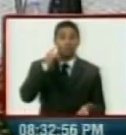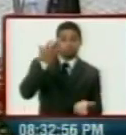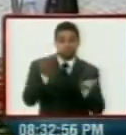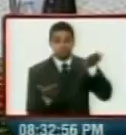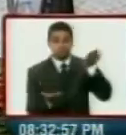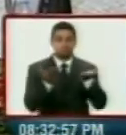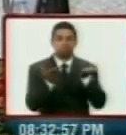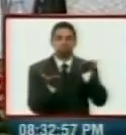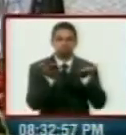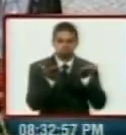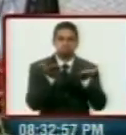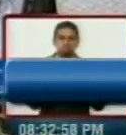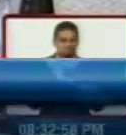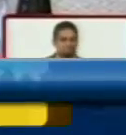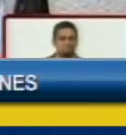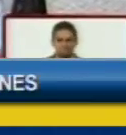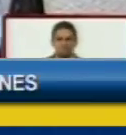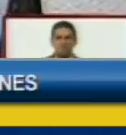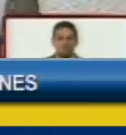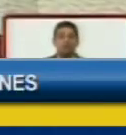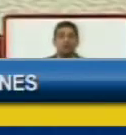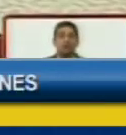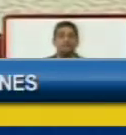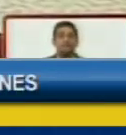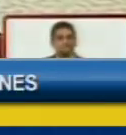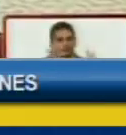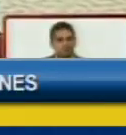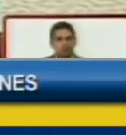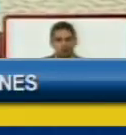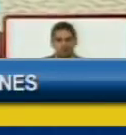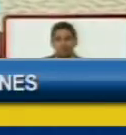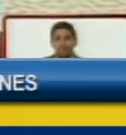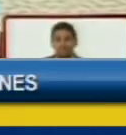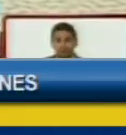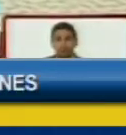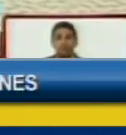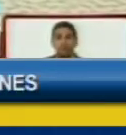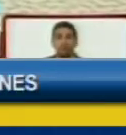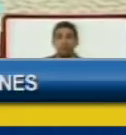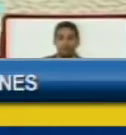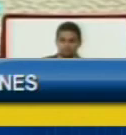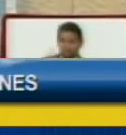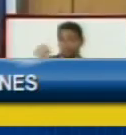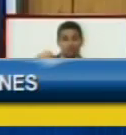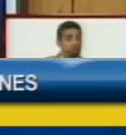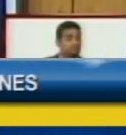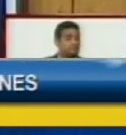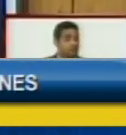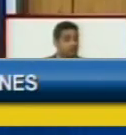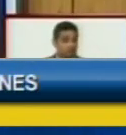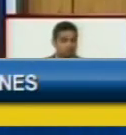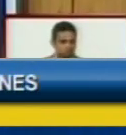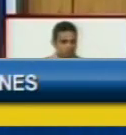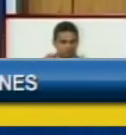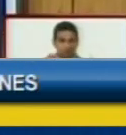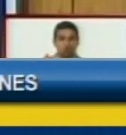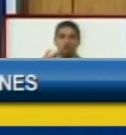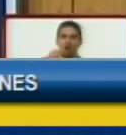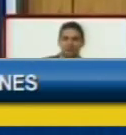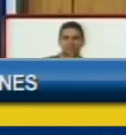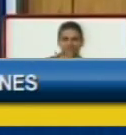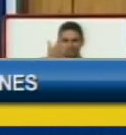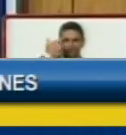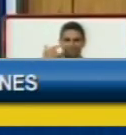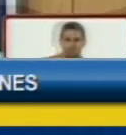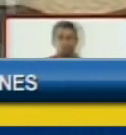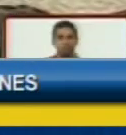primer mandatario nacional y el vicepresidente del área económica, Rafael Ramírez, discutieron con los gobernadores, alcaldes y ministros el alcance que ha obtenido el